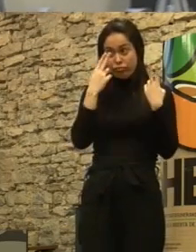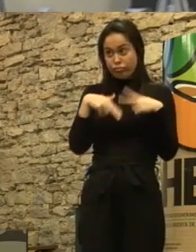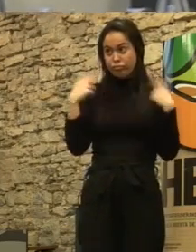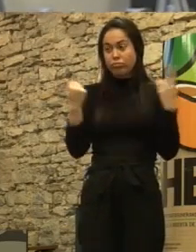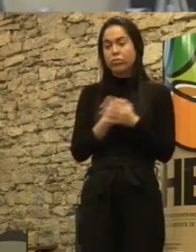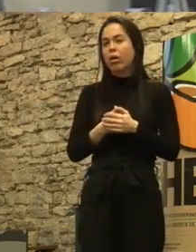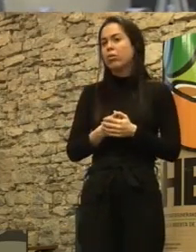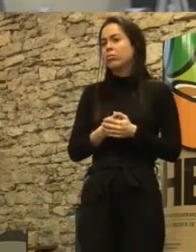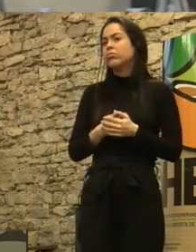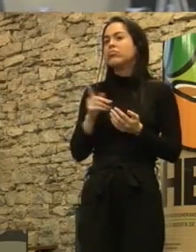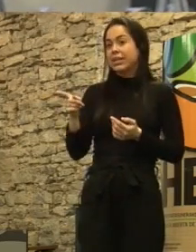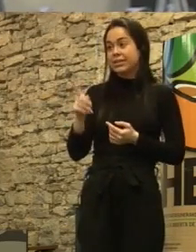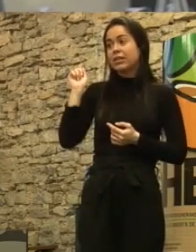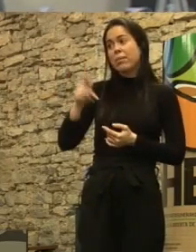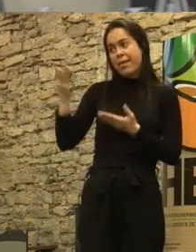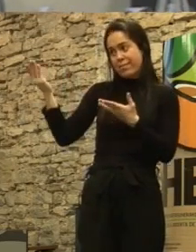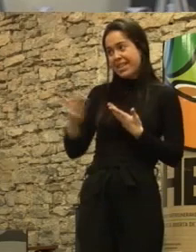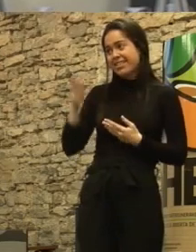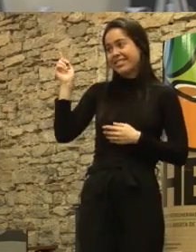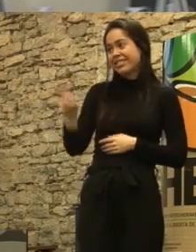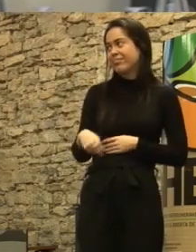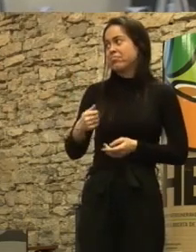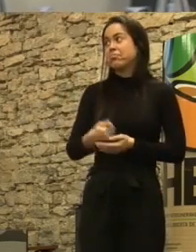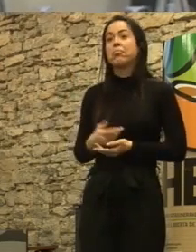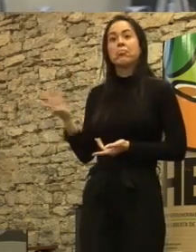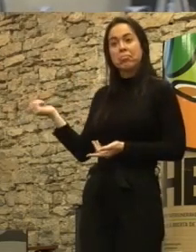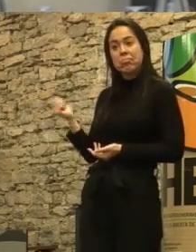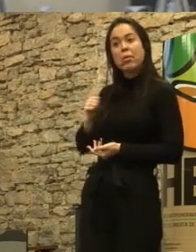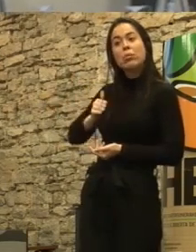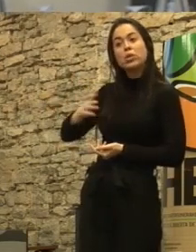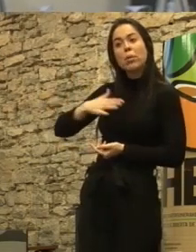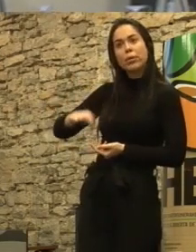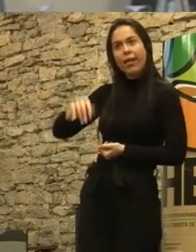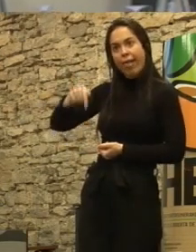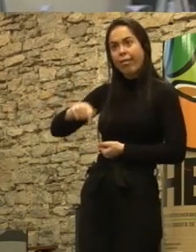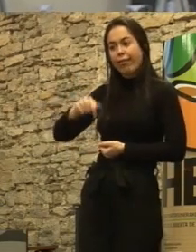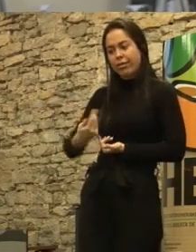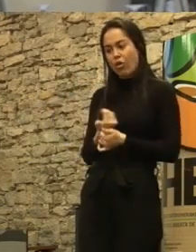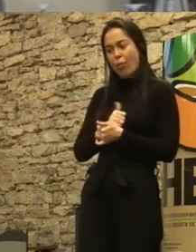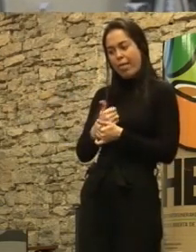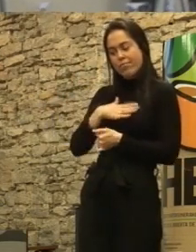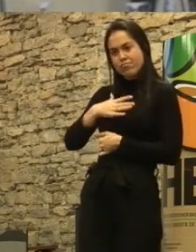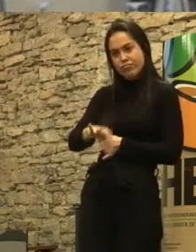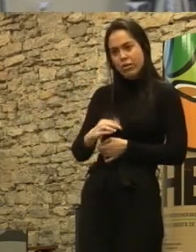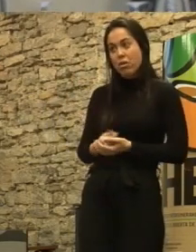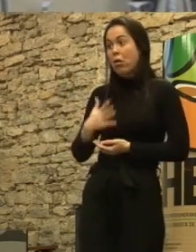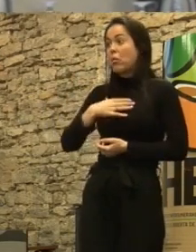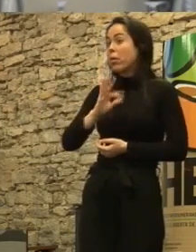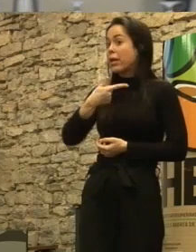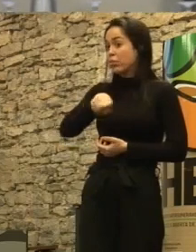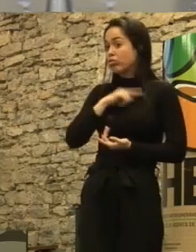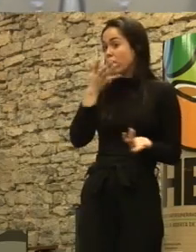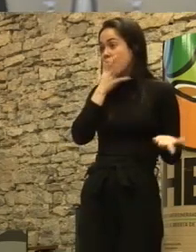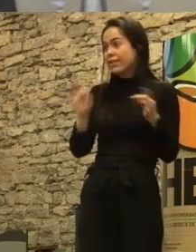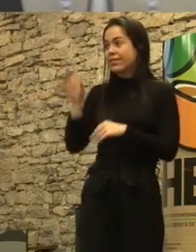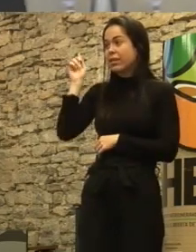también impresionante invitarla también, si os interesa copiar esto en aquí. O a lo mejor ya lo hacéis, porque tenéis